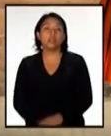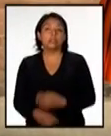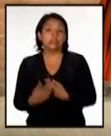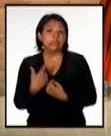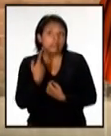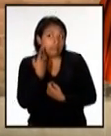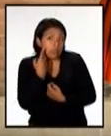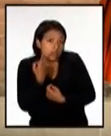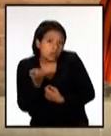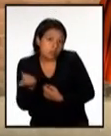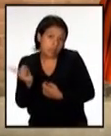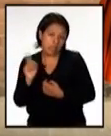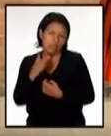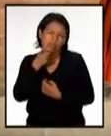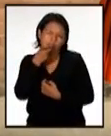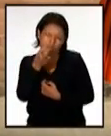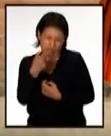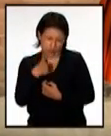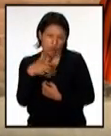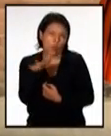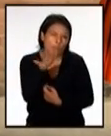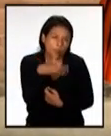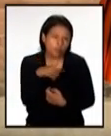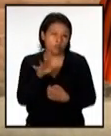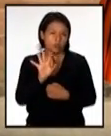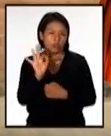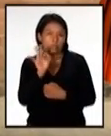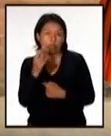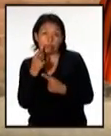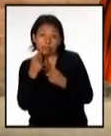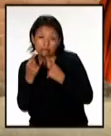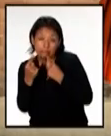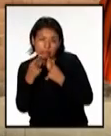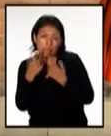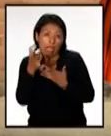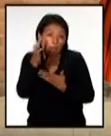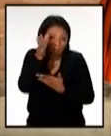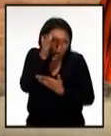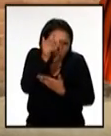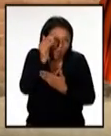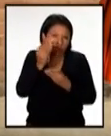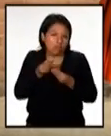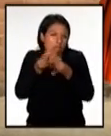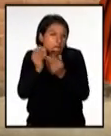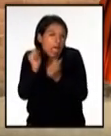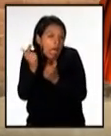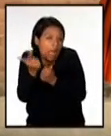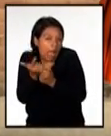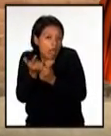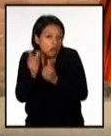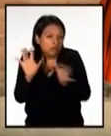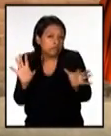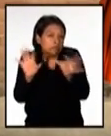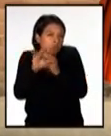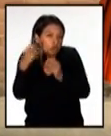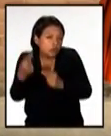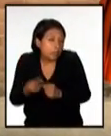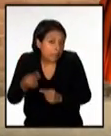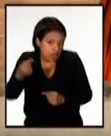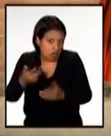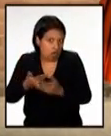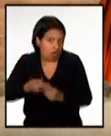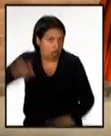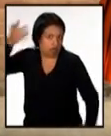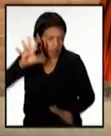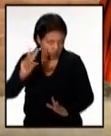por allí, pues díganles que los ando buscando, que podemos negociar, que puedo darles algunas garantías propias de sus tamaños, no muy